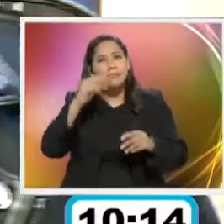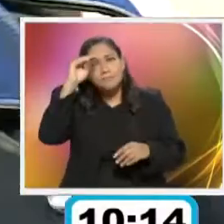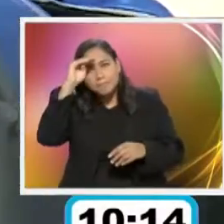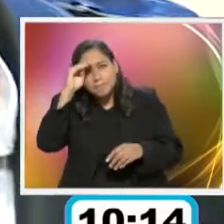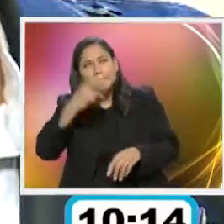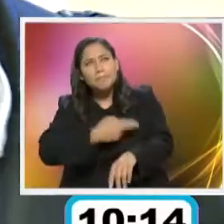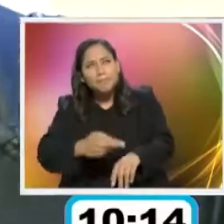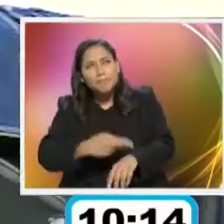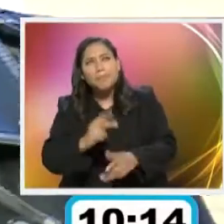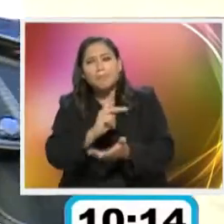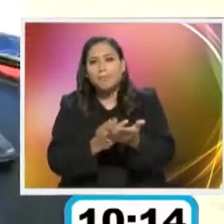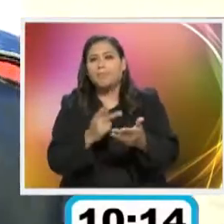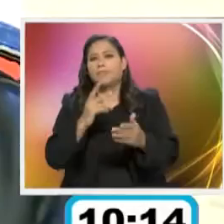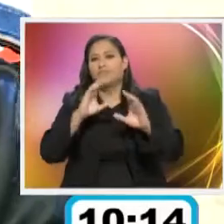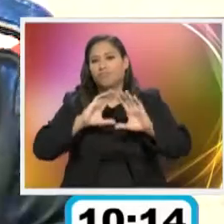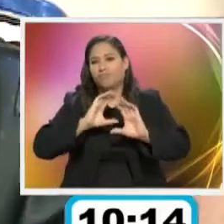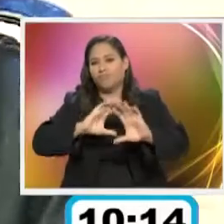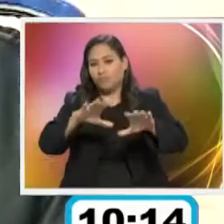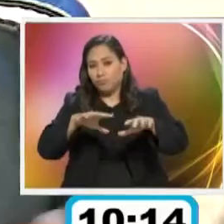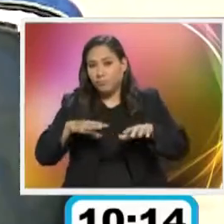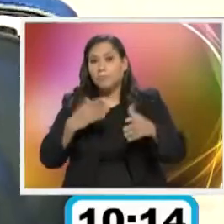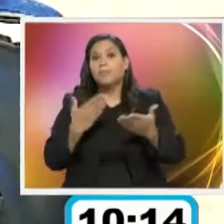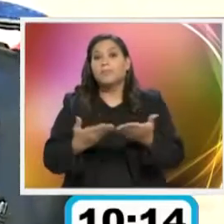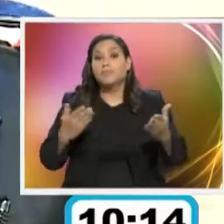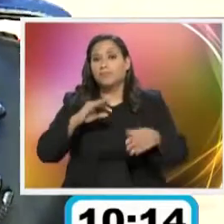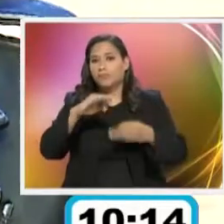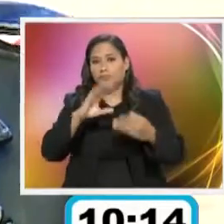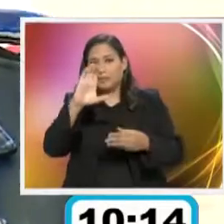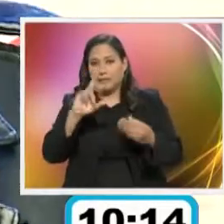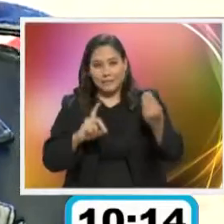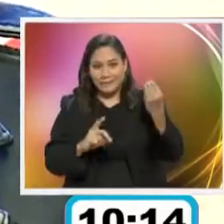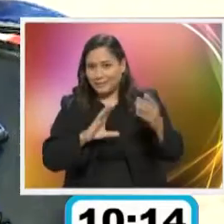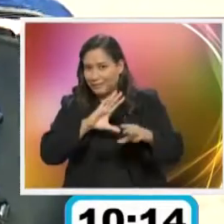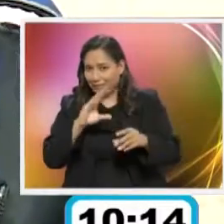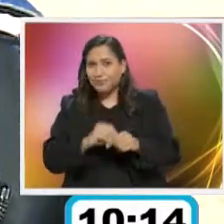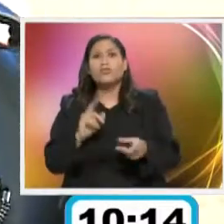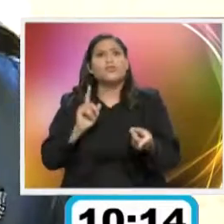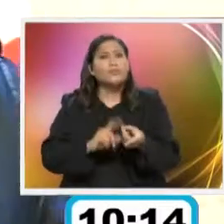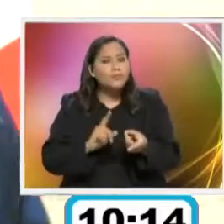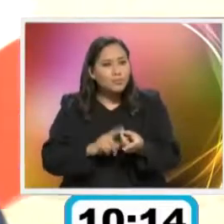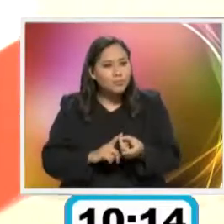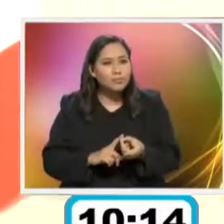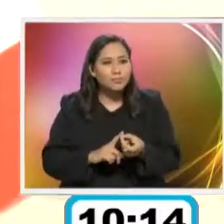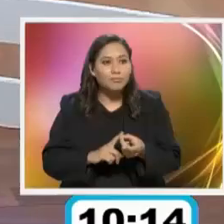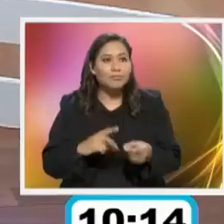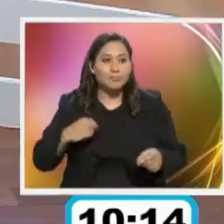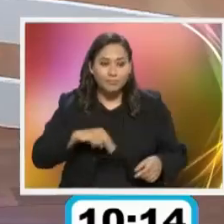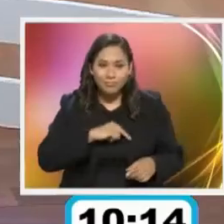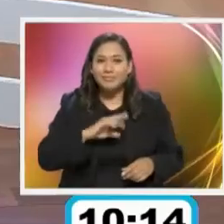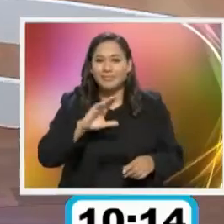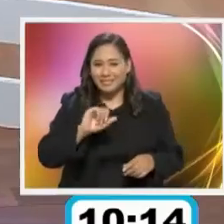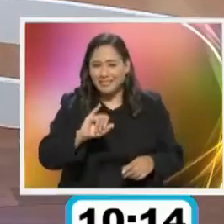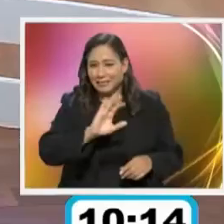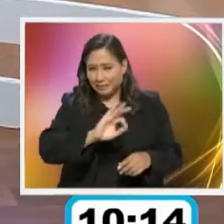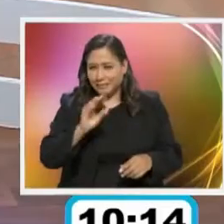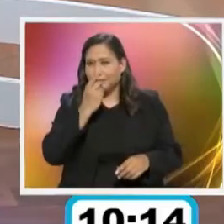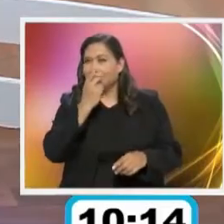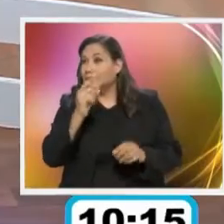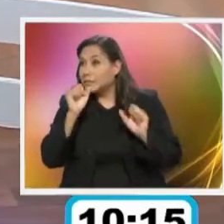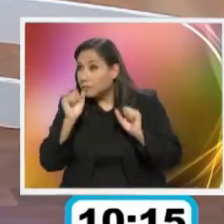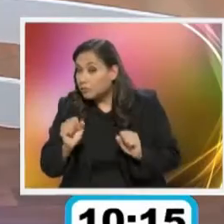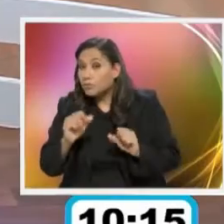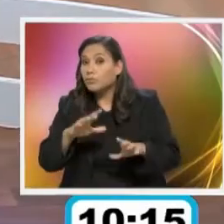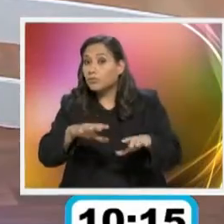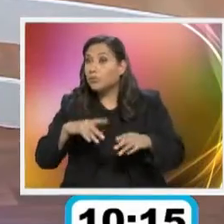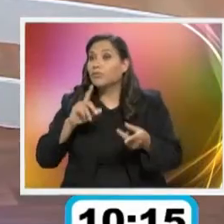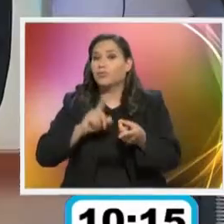planeando el concierto, es la presentación de todo el disco, entonces estamos por confirmar el